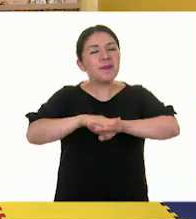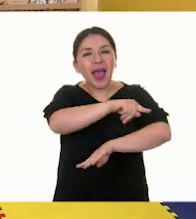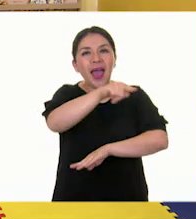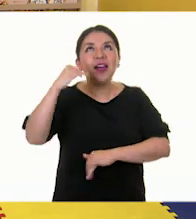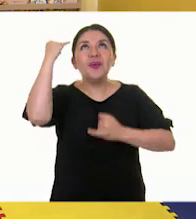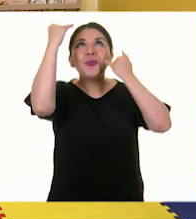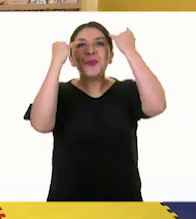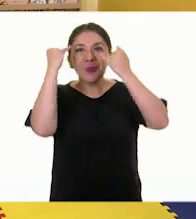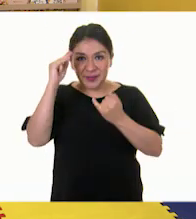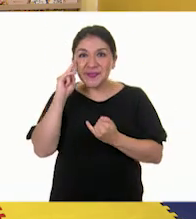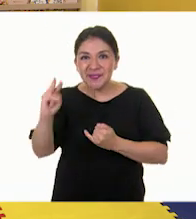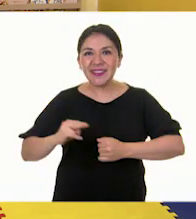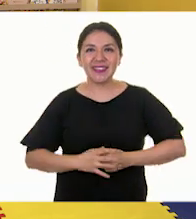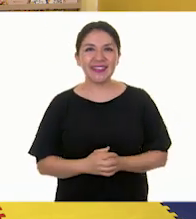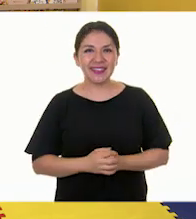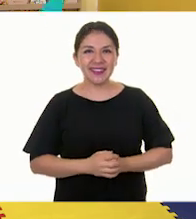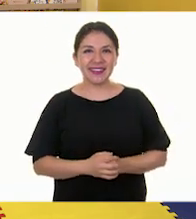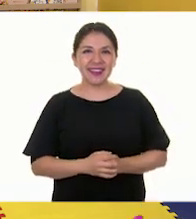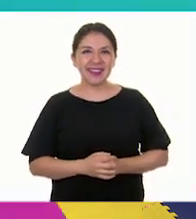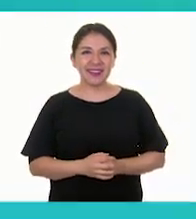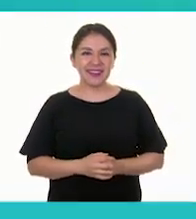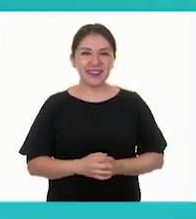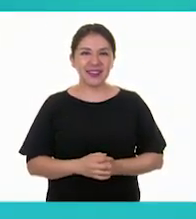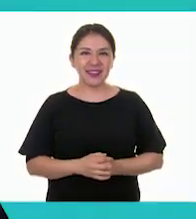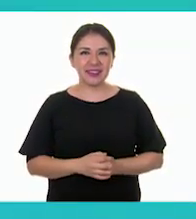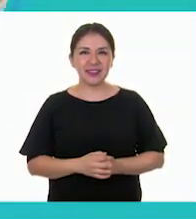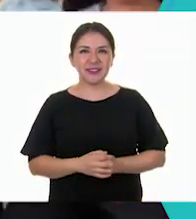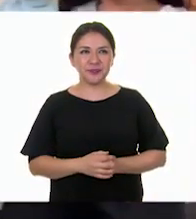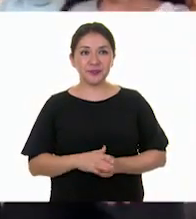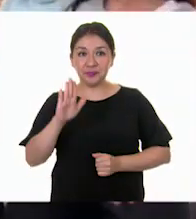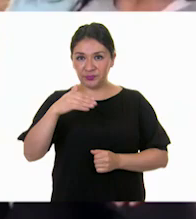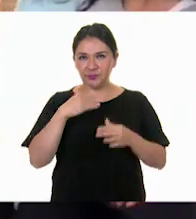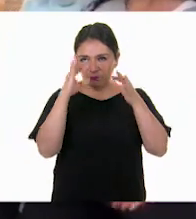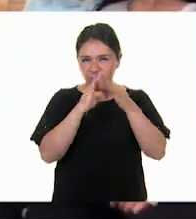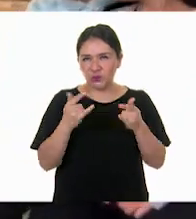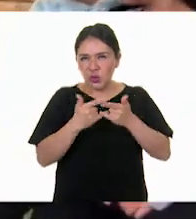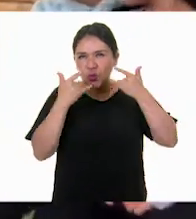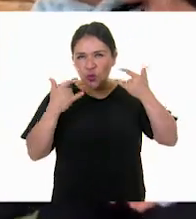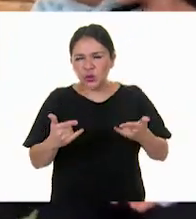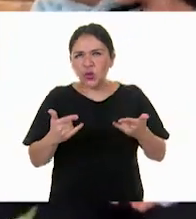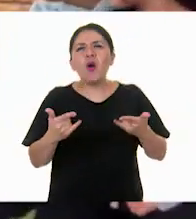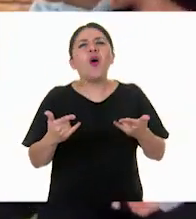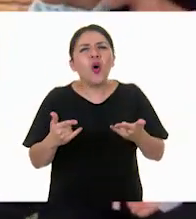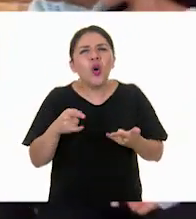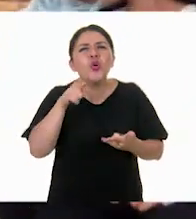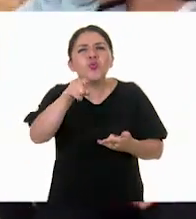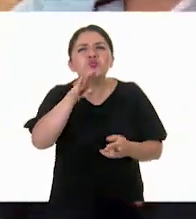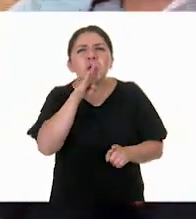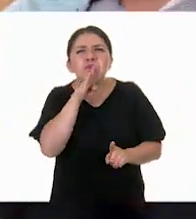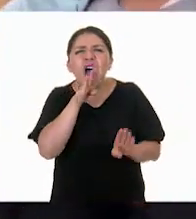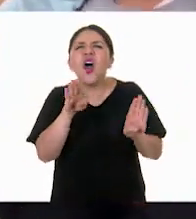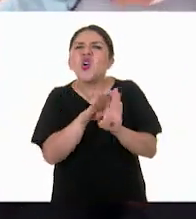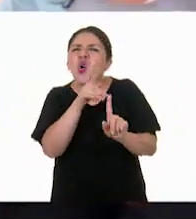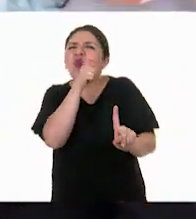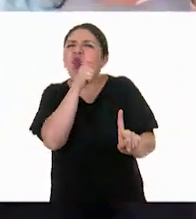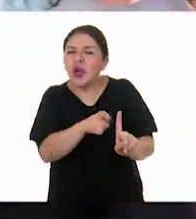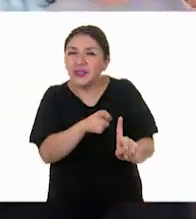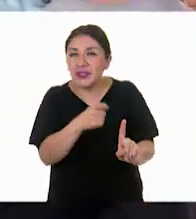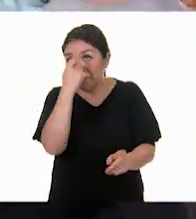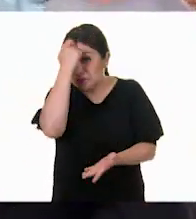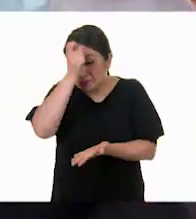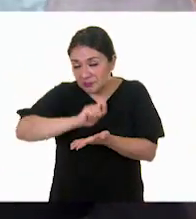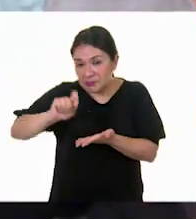nuestra imaginación. ¡Vamos! Voy a contar el cuento ¿Cómo es tu mamá? De